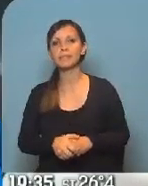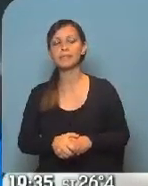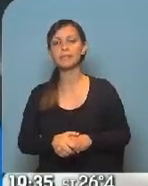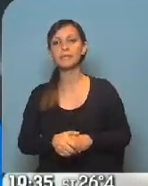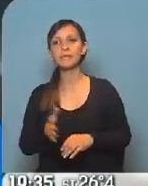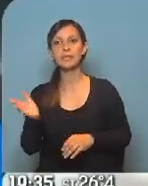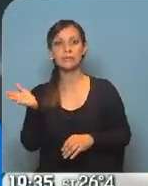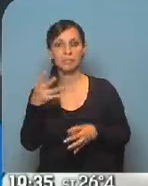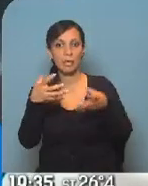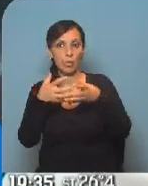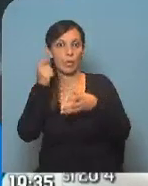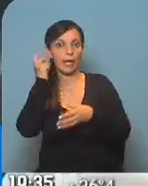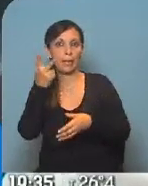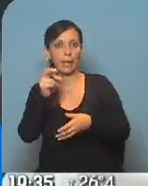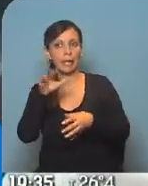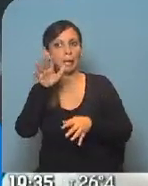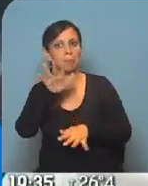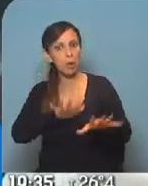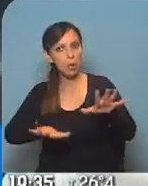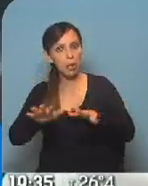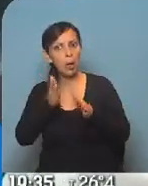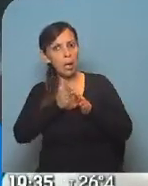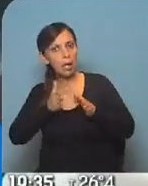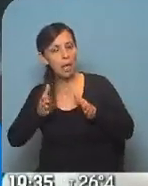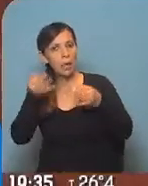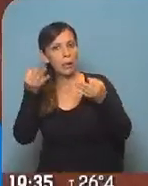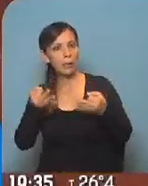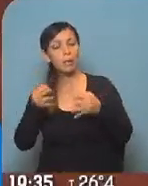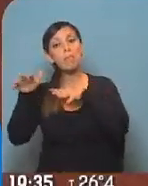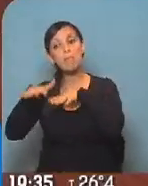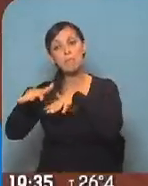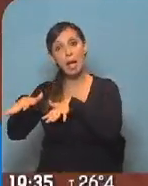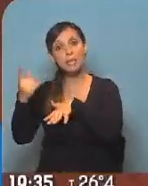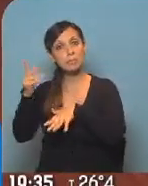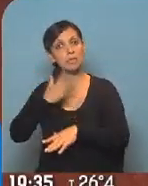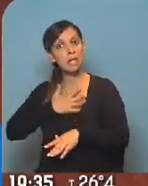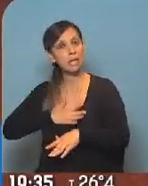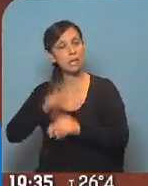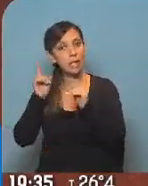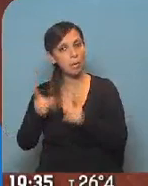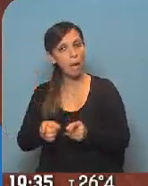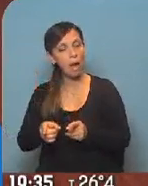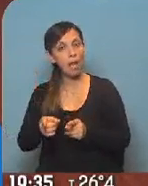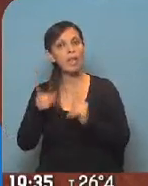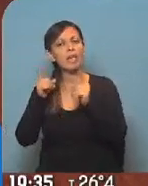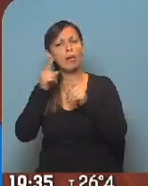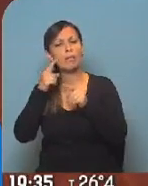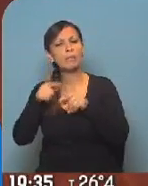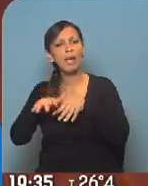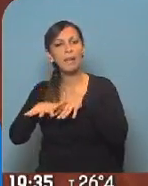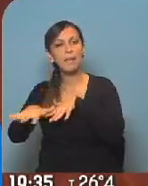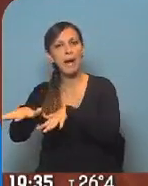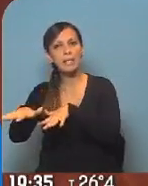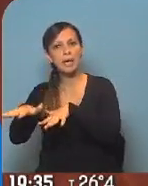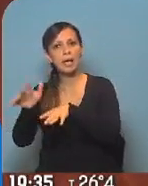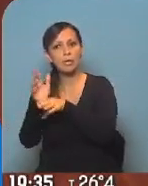muy ordenado, hubo una marcha que no tuvo prácticamente problemas. También la marcha fue bastante menor de lo esperado, no participaron sectores que otras veces